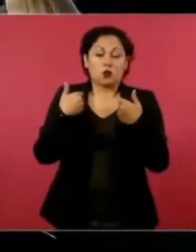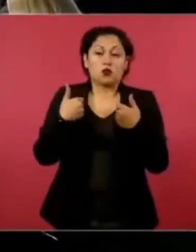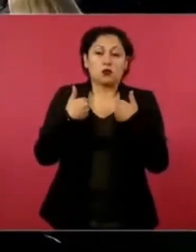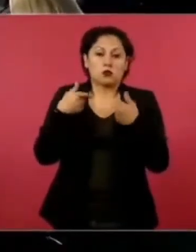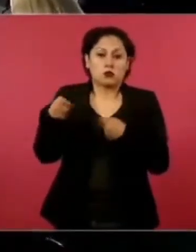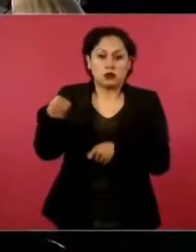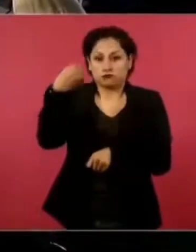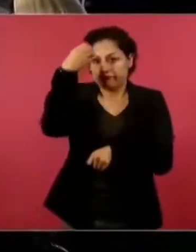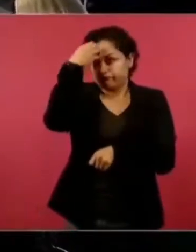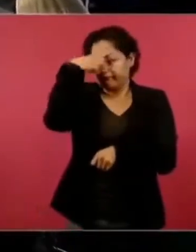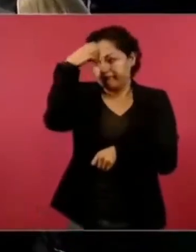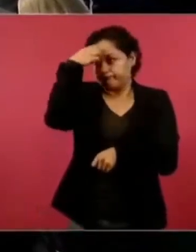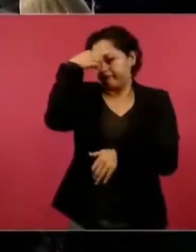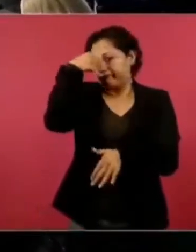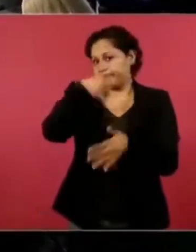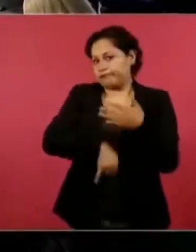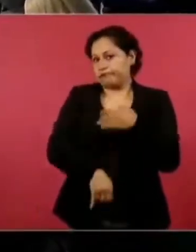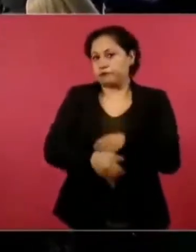experto.